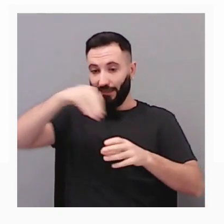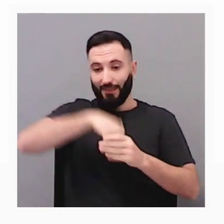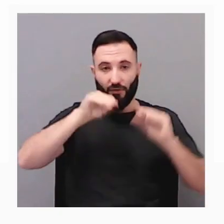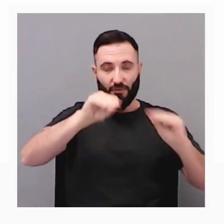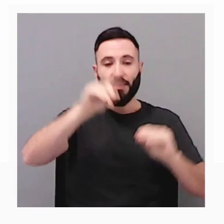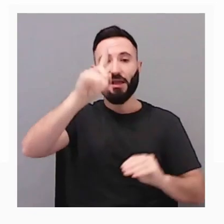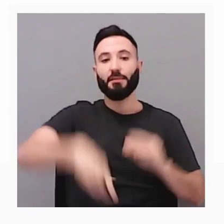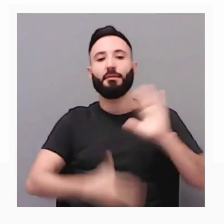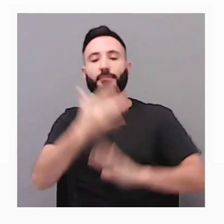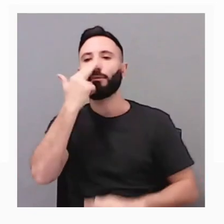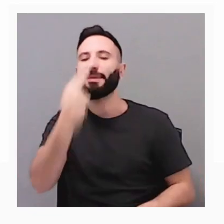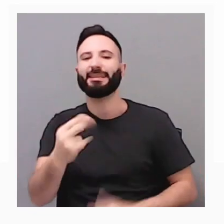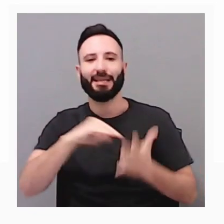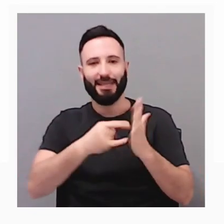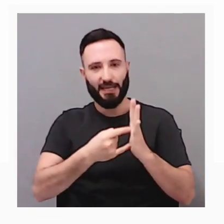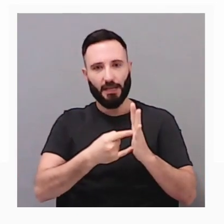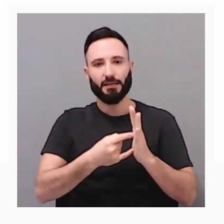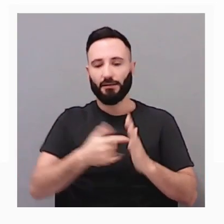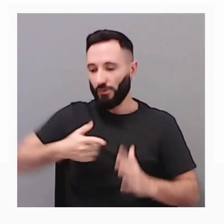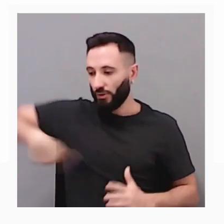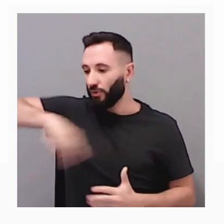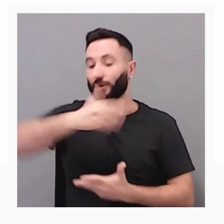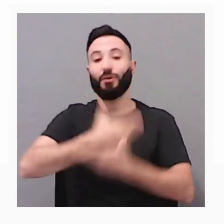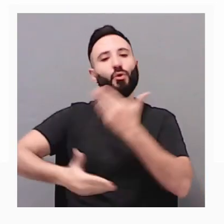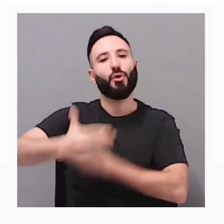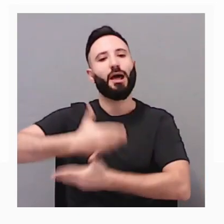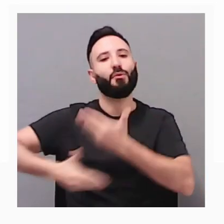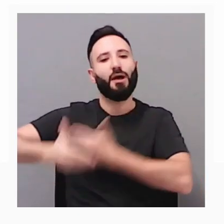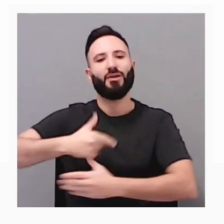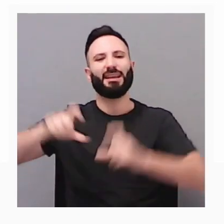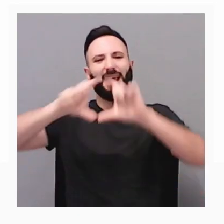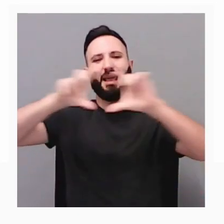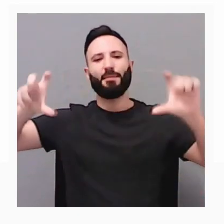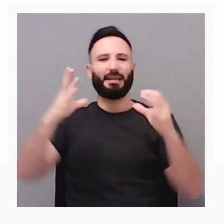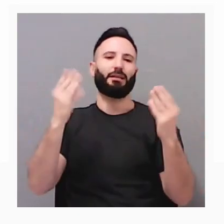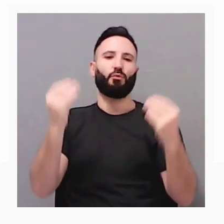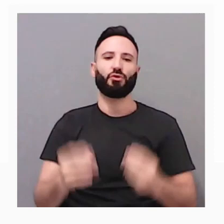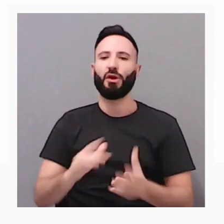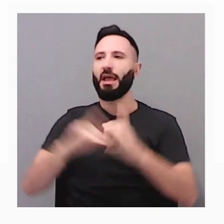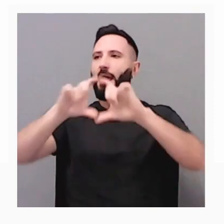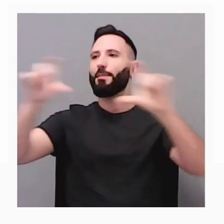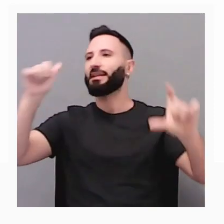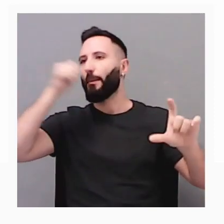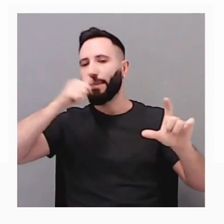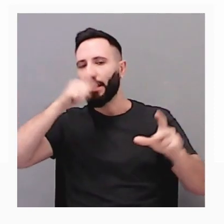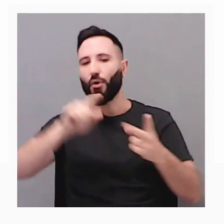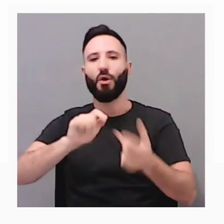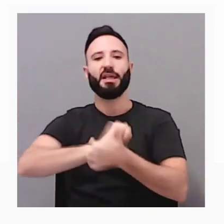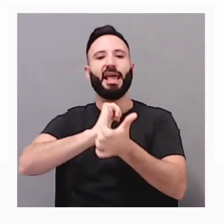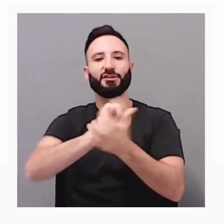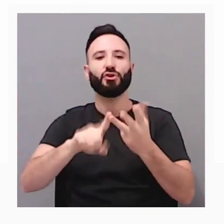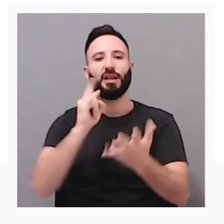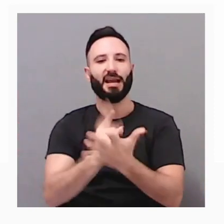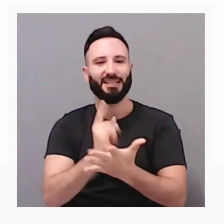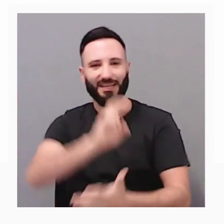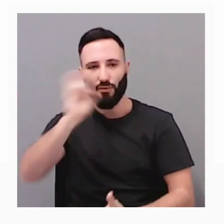visitas técnicas. Somos colaboradores de muchos proveedores de vinos, de quesos, de carnicerías, etcétera, donde